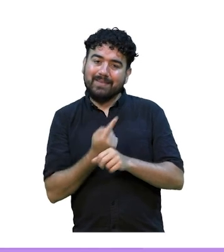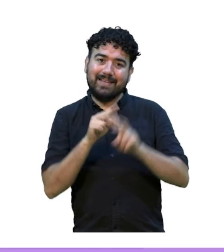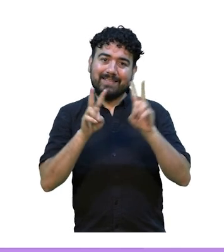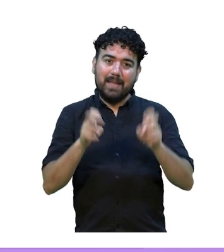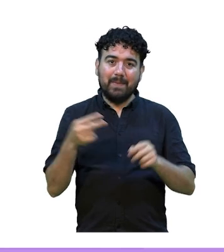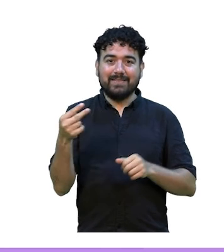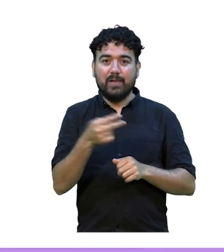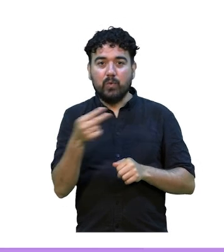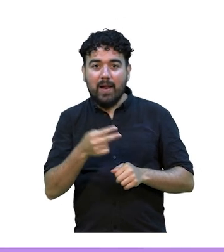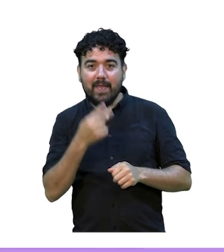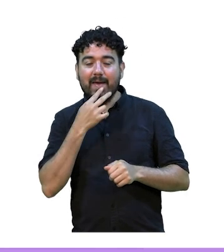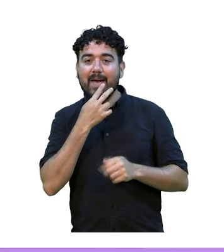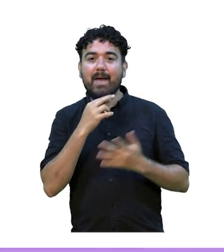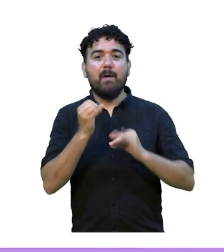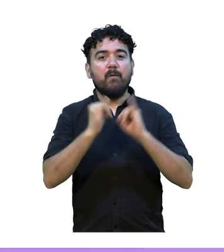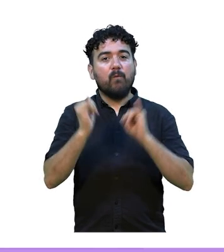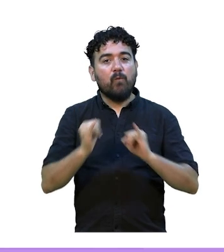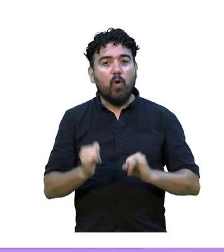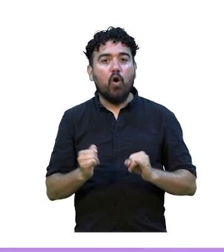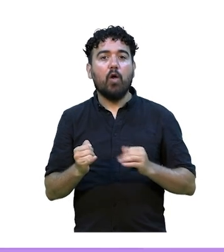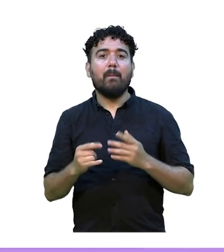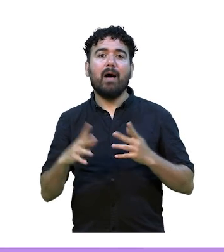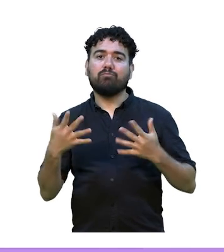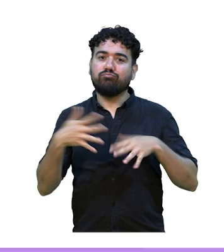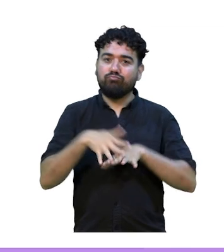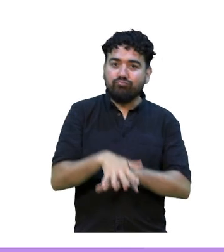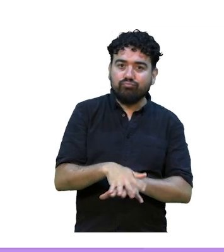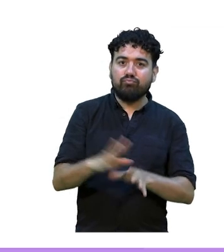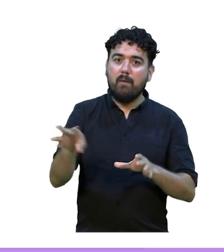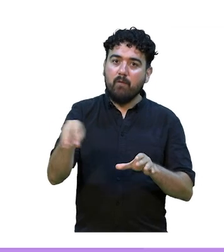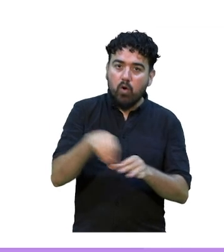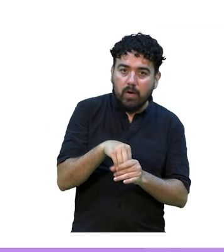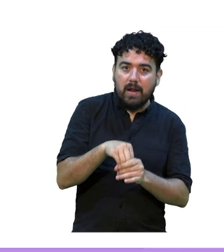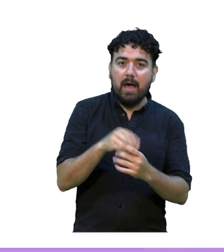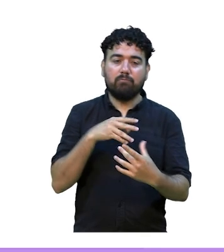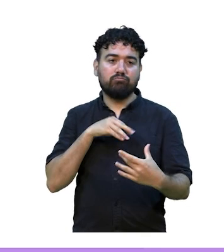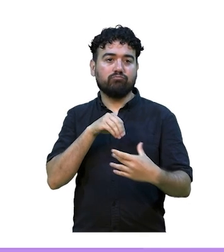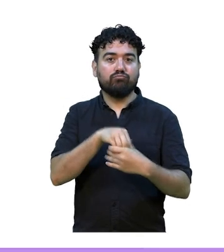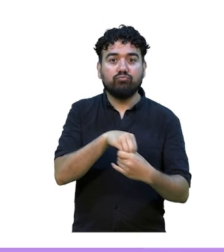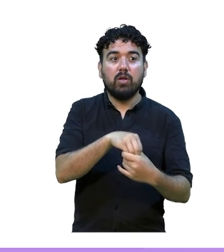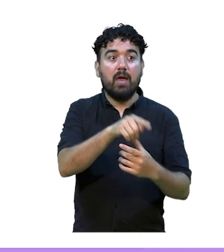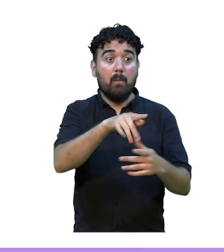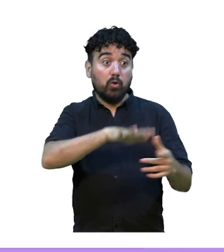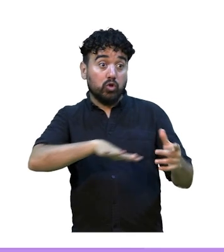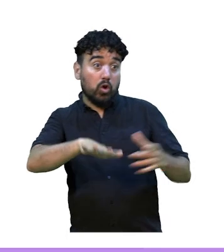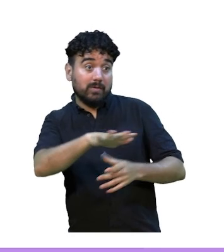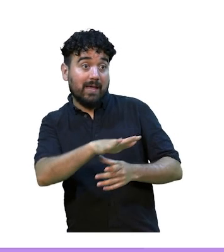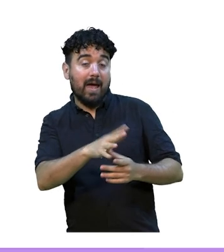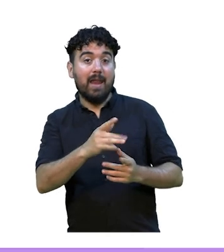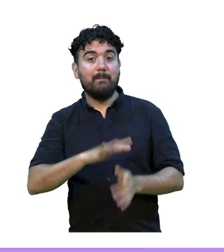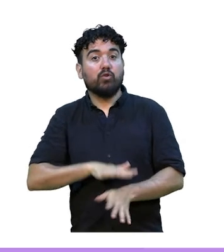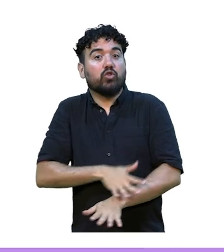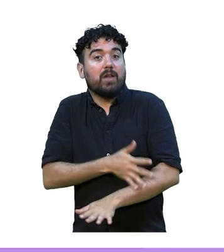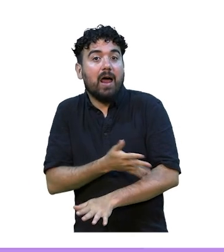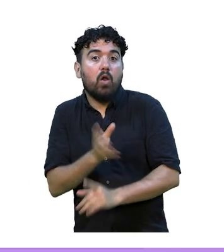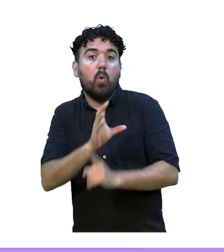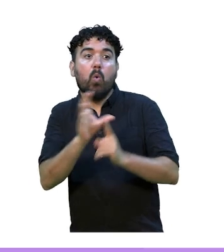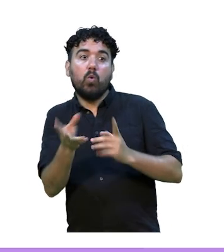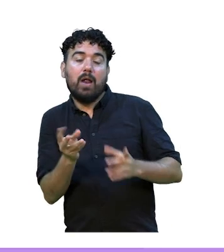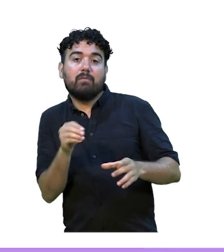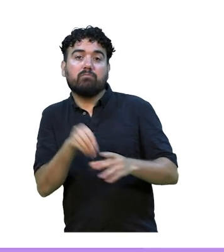la conversación sobre nuestra sexualidad, nuestra forma de involucrarnos, nuestra forma de estar presentes en un espacio